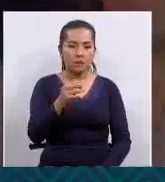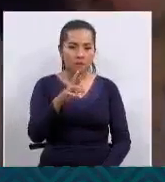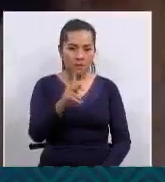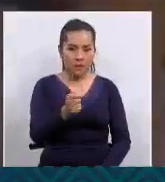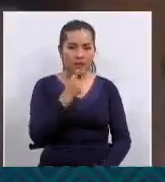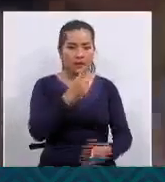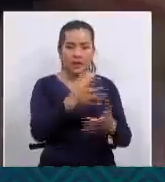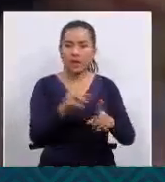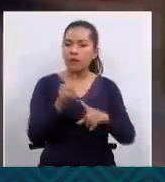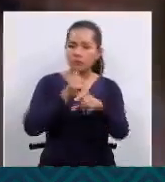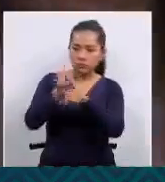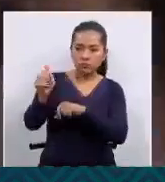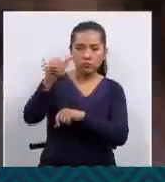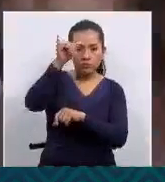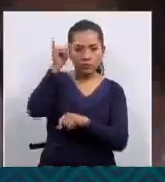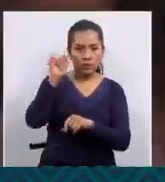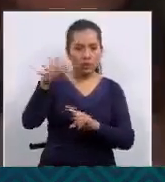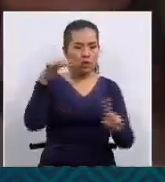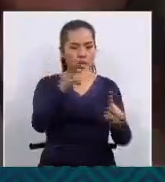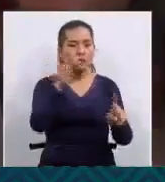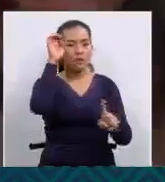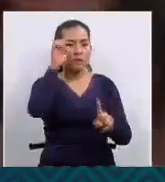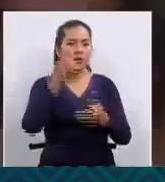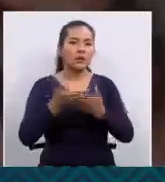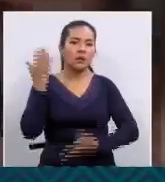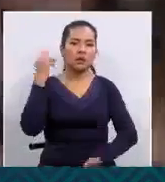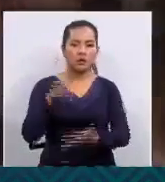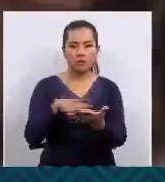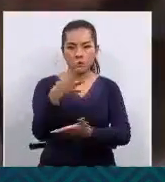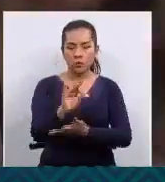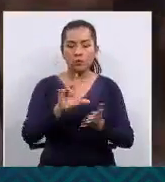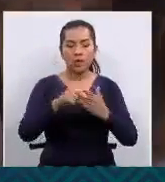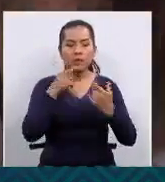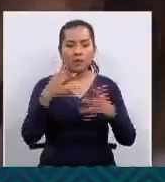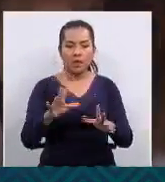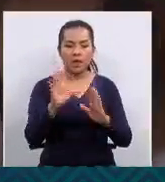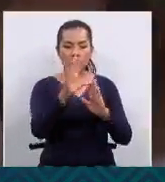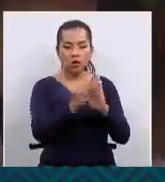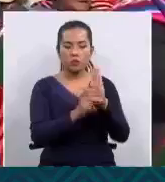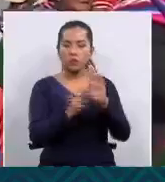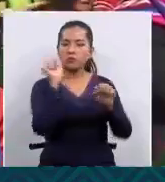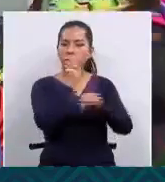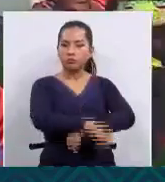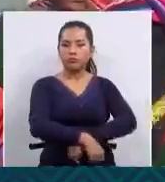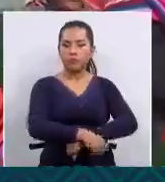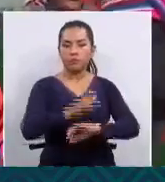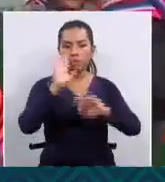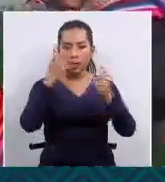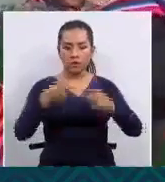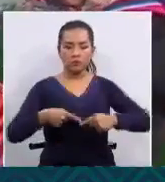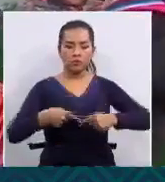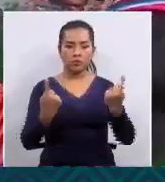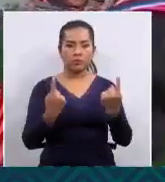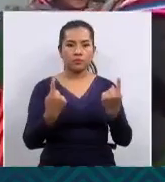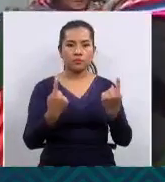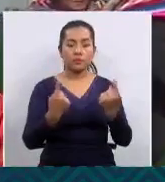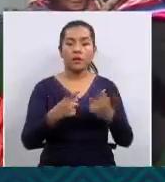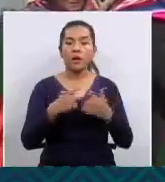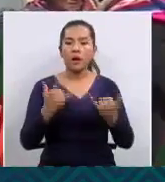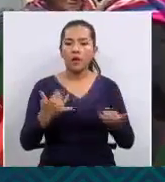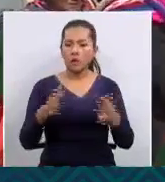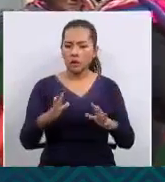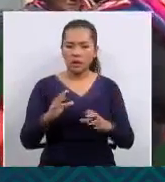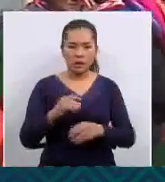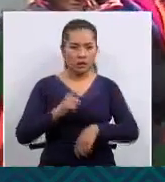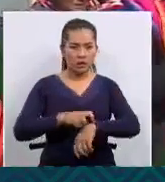aseguran que Áñez provocó un golpe de Estado en 2019 y originó una ruptura constitucional. Eso no podemos a estas alturas en el siglo